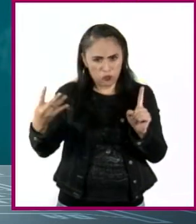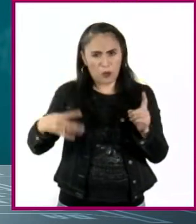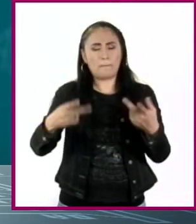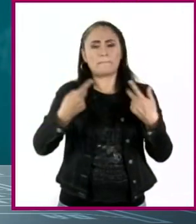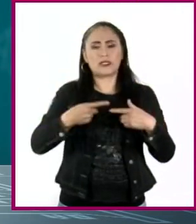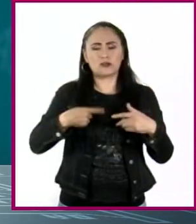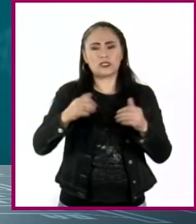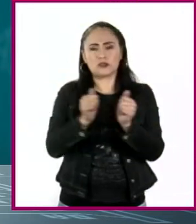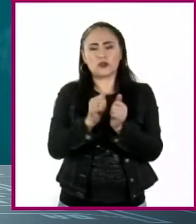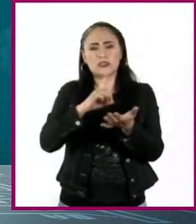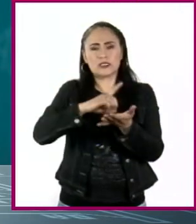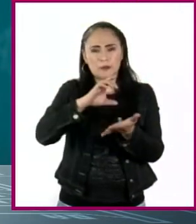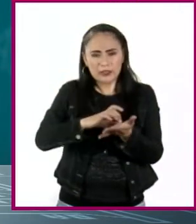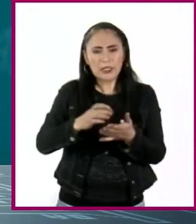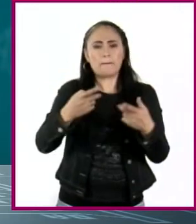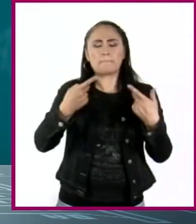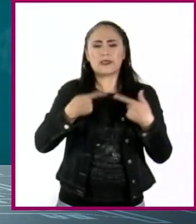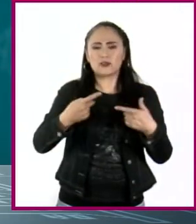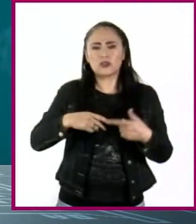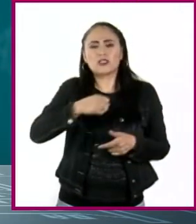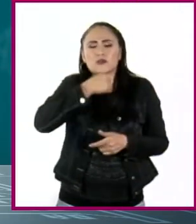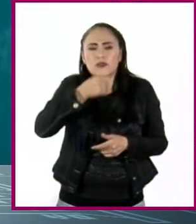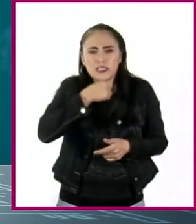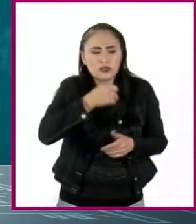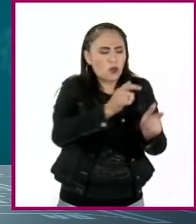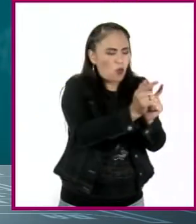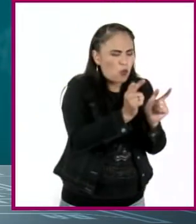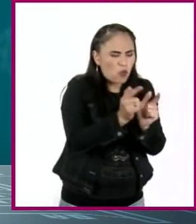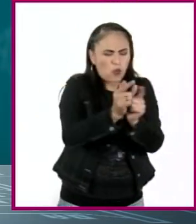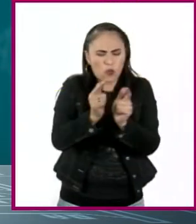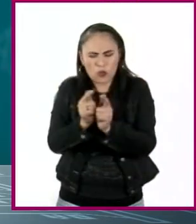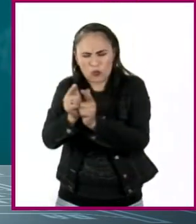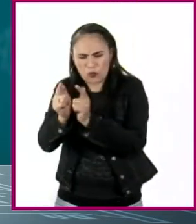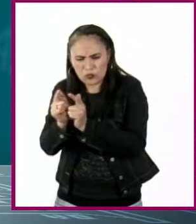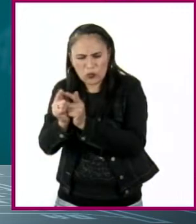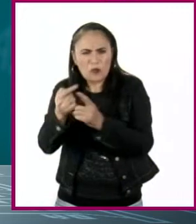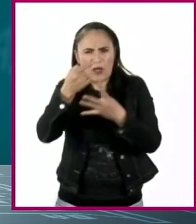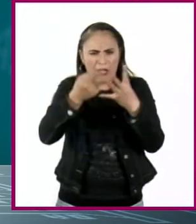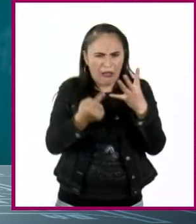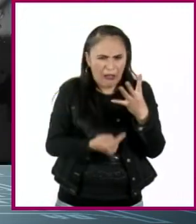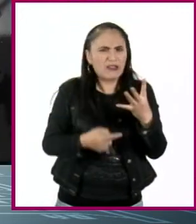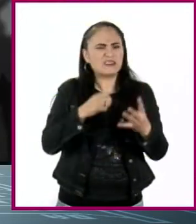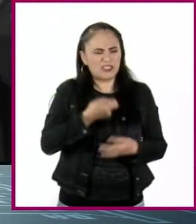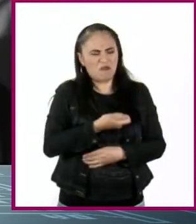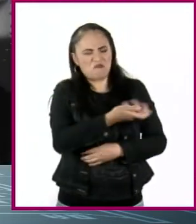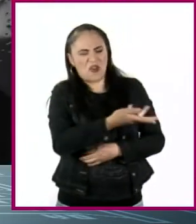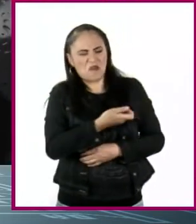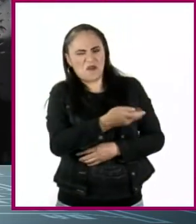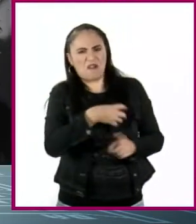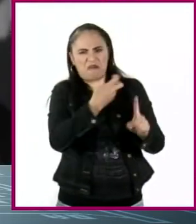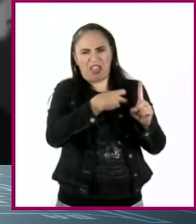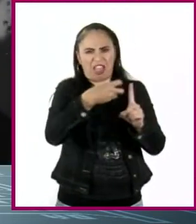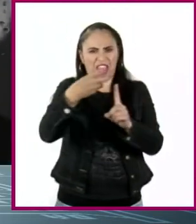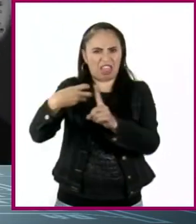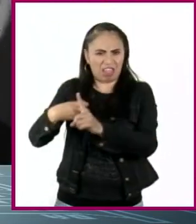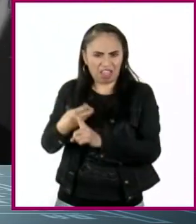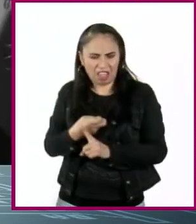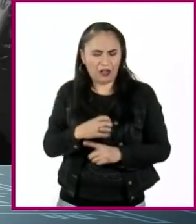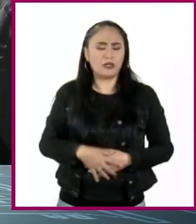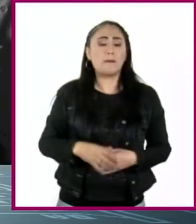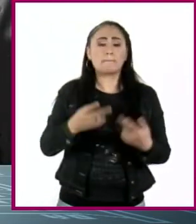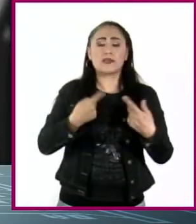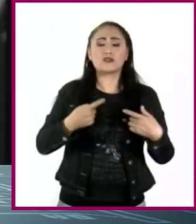personas con discapacidad y adultos mayores, fueron los grupos con mayor número de referencias mediante estereotipos. De las mencionadas, las personas